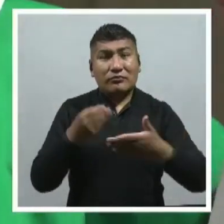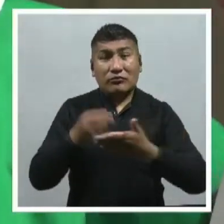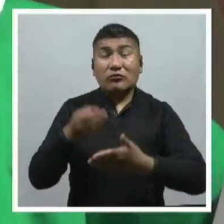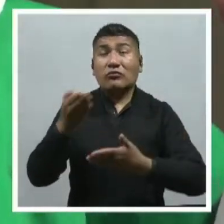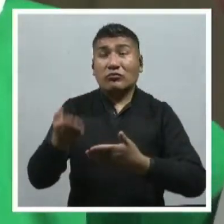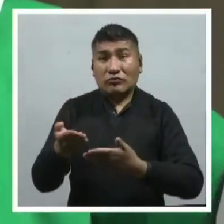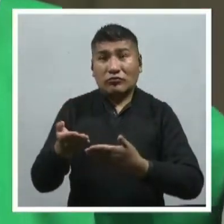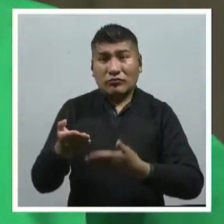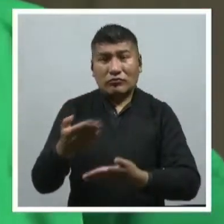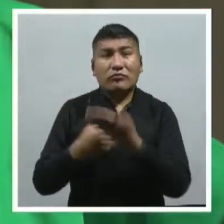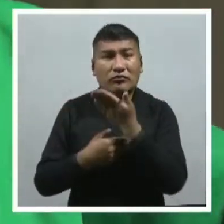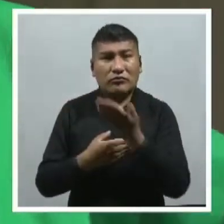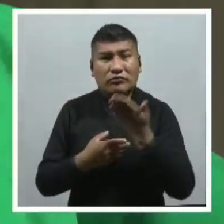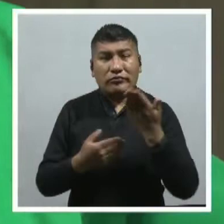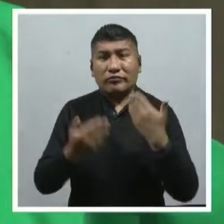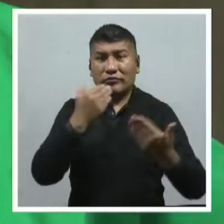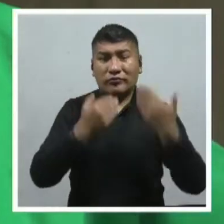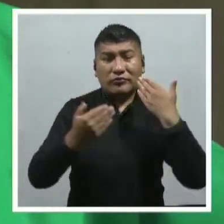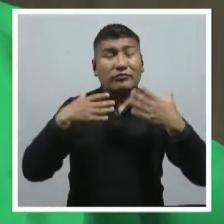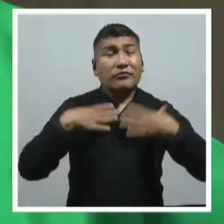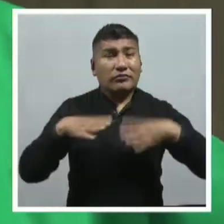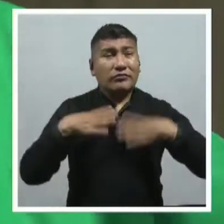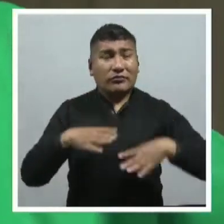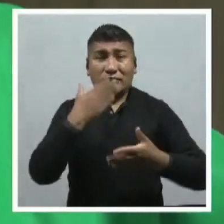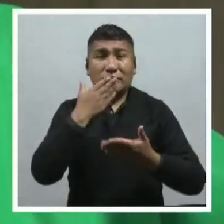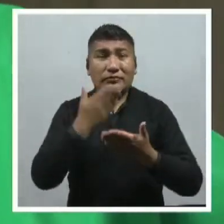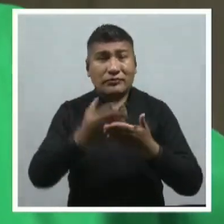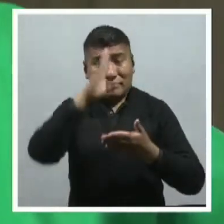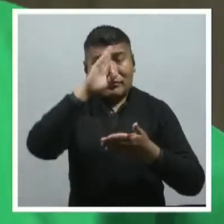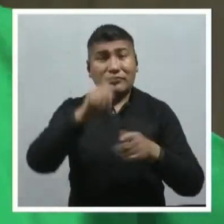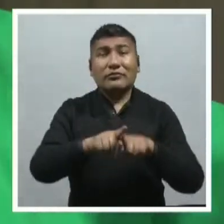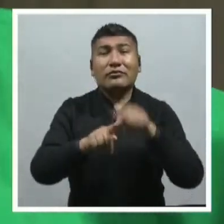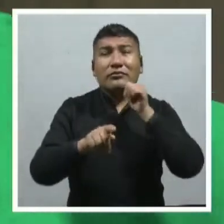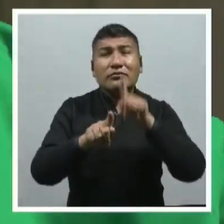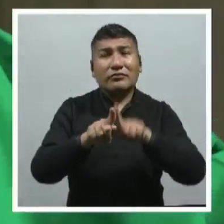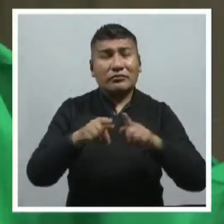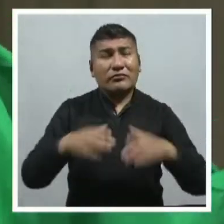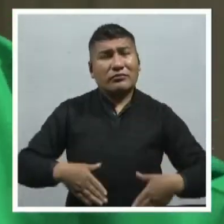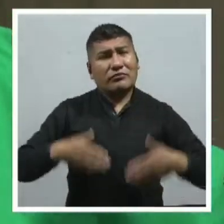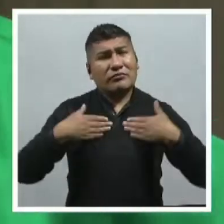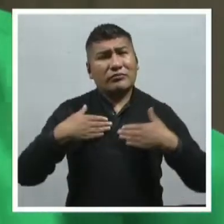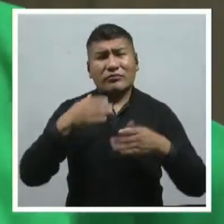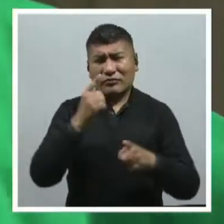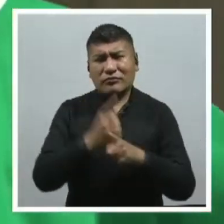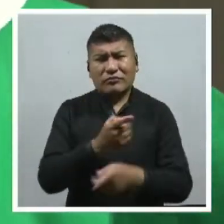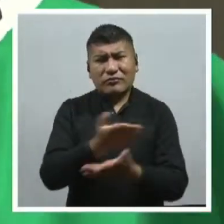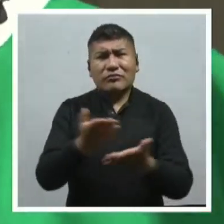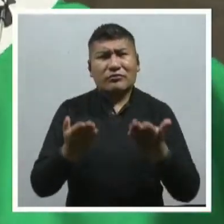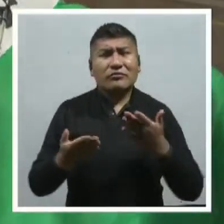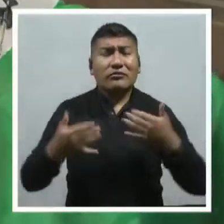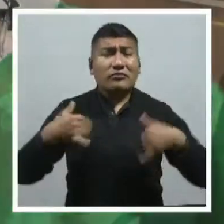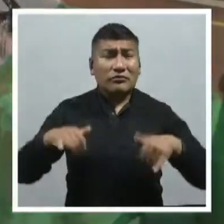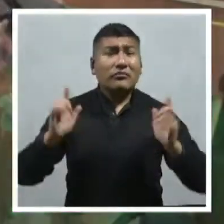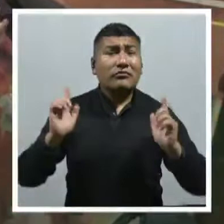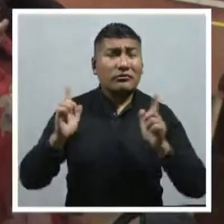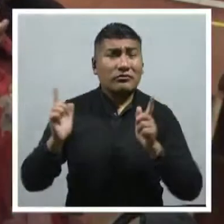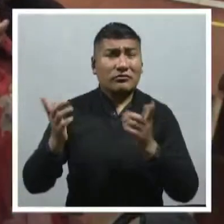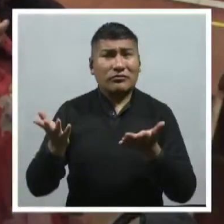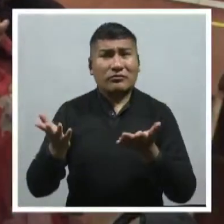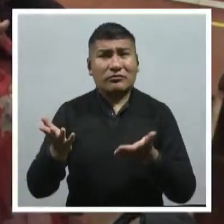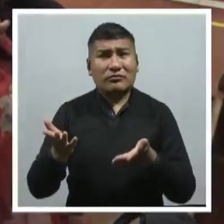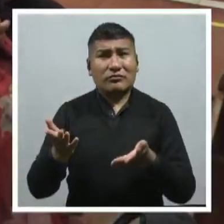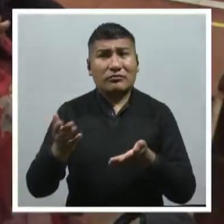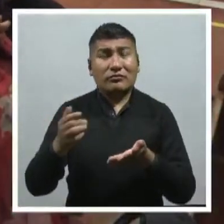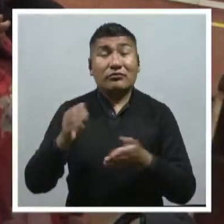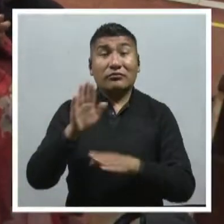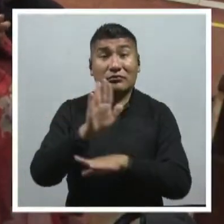Cómprense lo que puedan, coman, vístanse bien, queridos hermanos, vivan dignamente, diviértanse. Esta